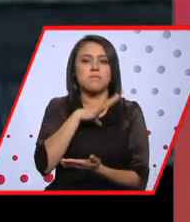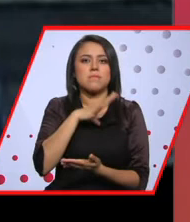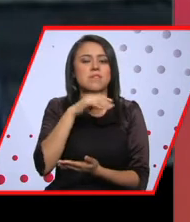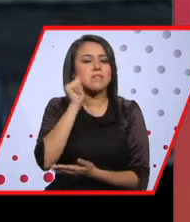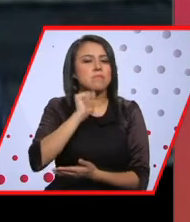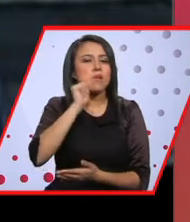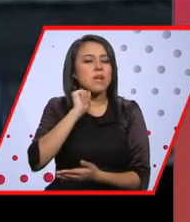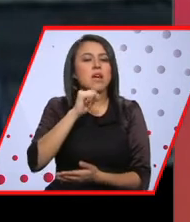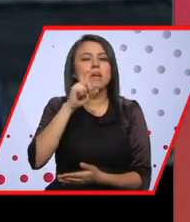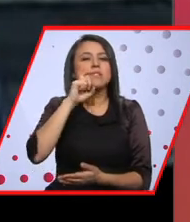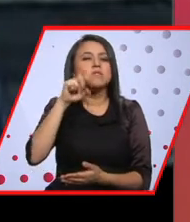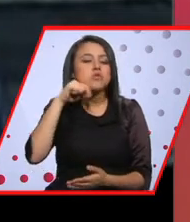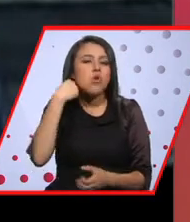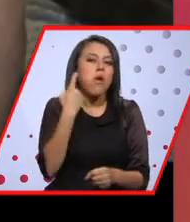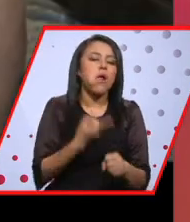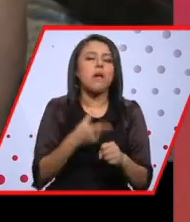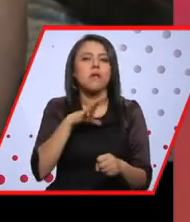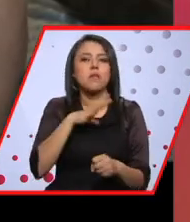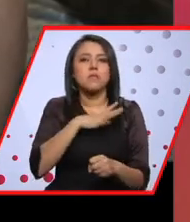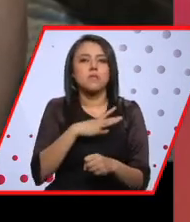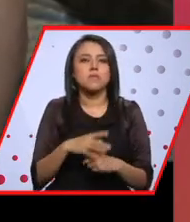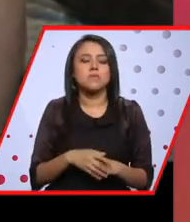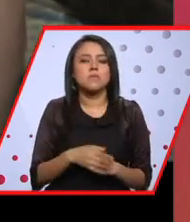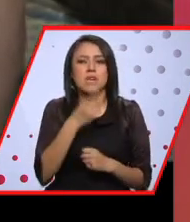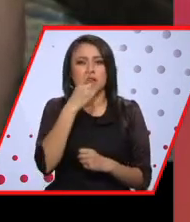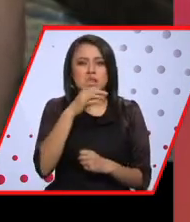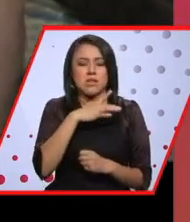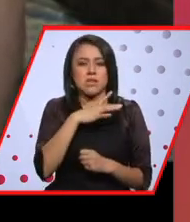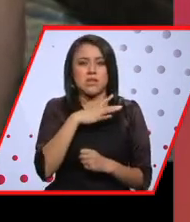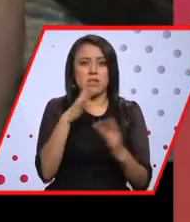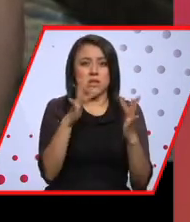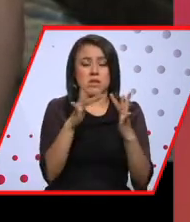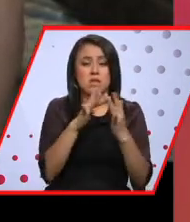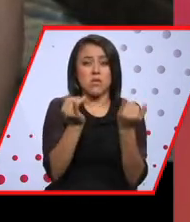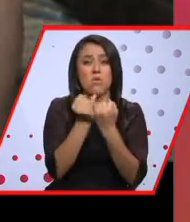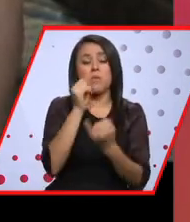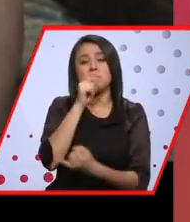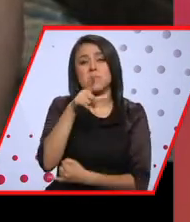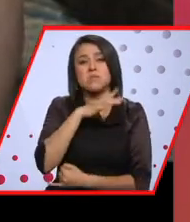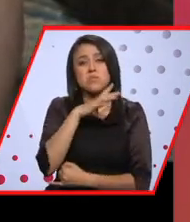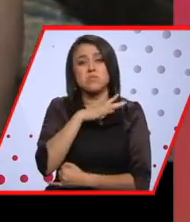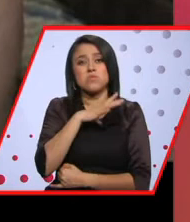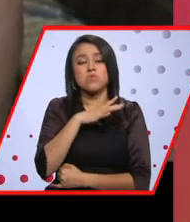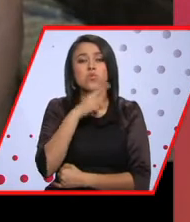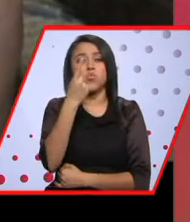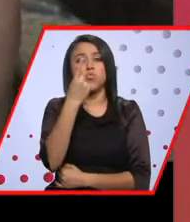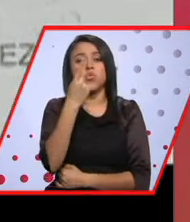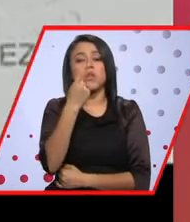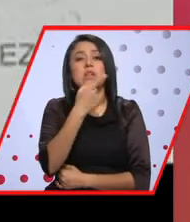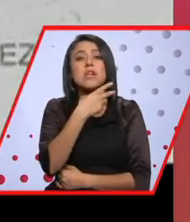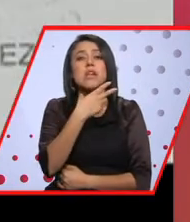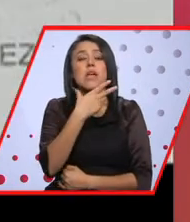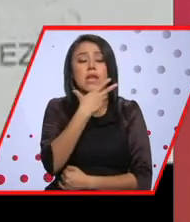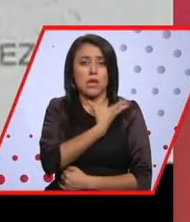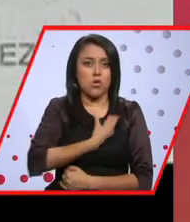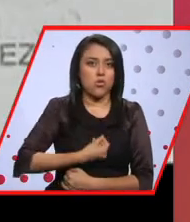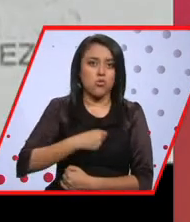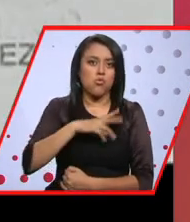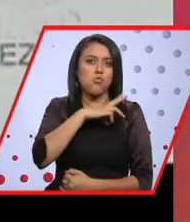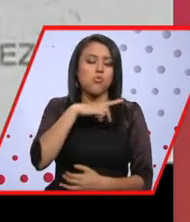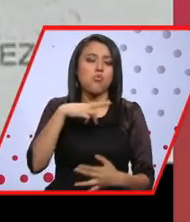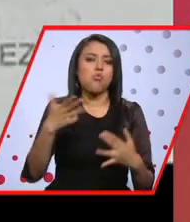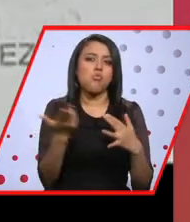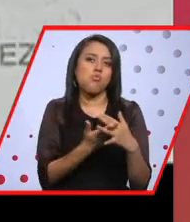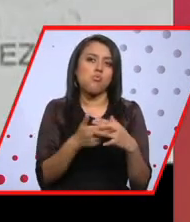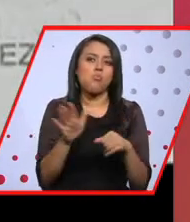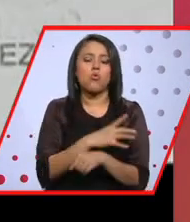siempre. Abusó de mí. Asegura que además de su hija abusada, uno de sus hijos fue asesinado en febrero, al parecer por una